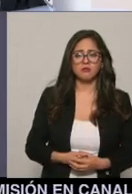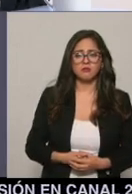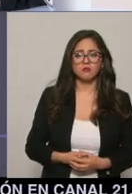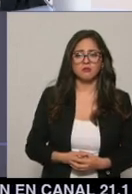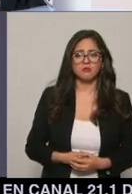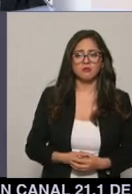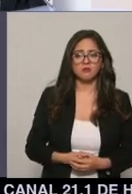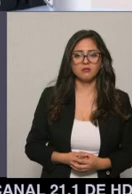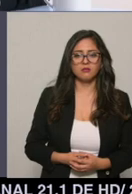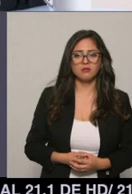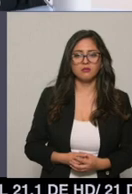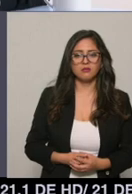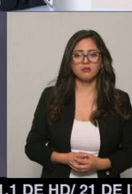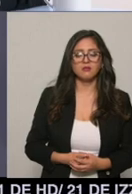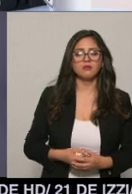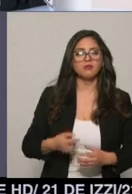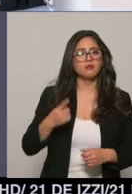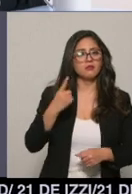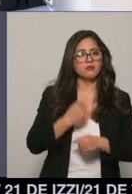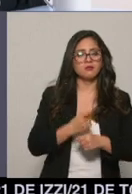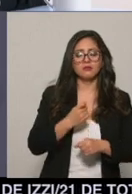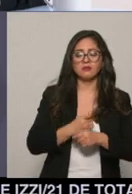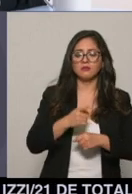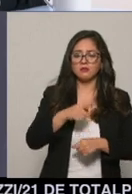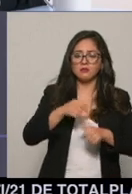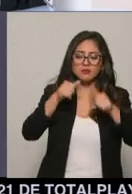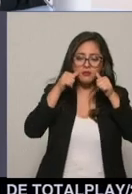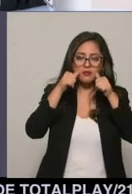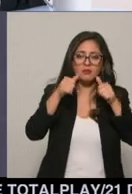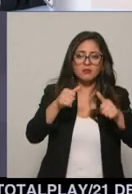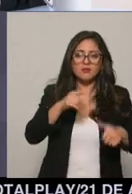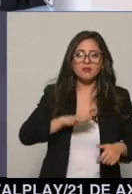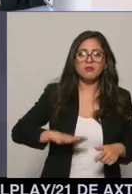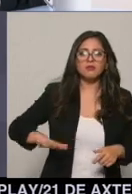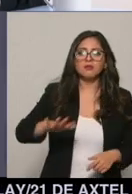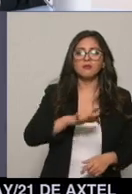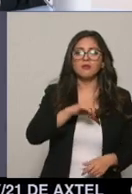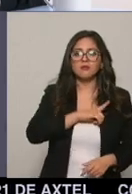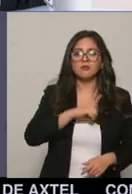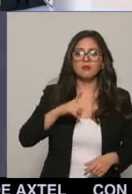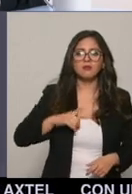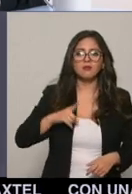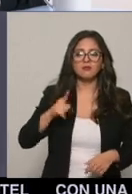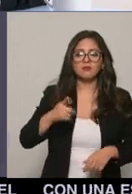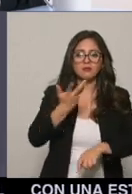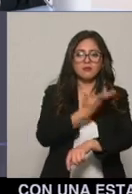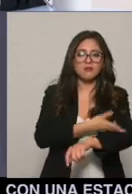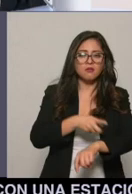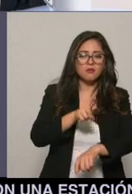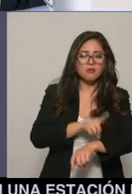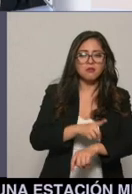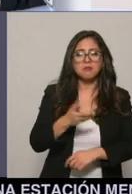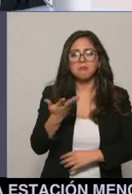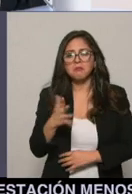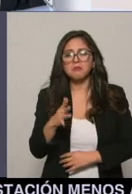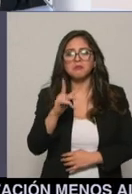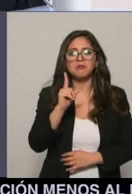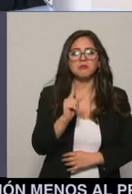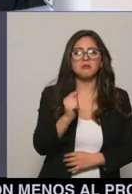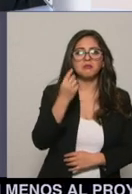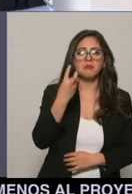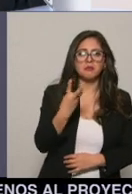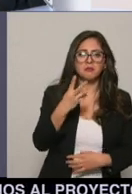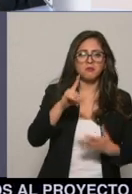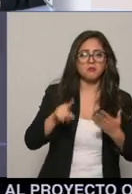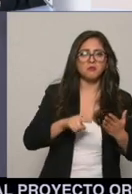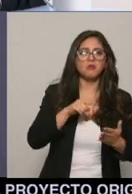insistimos, en el primer nivel de atención particularmente, que es donde nos toca coordinar, tenemos 73 centros de salud